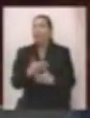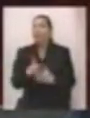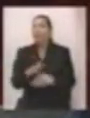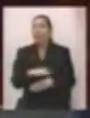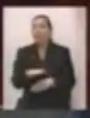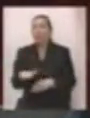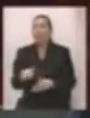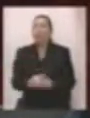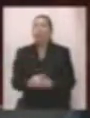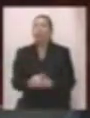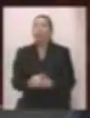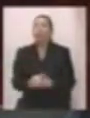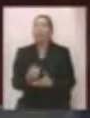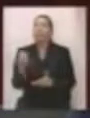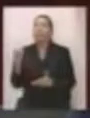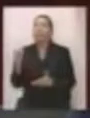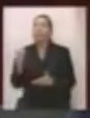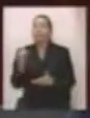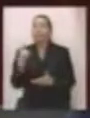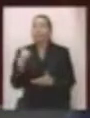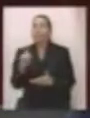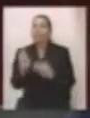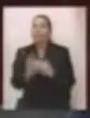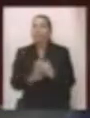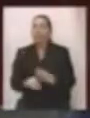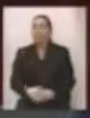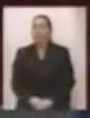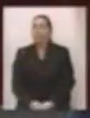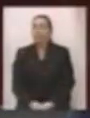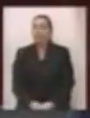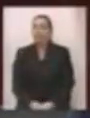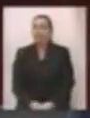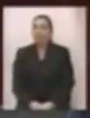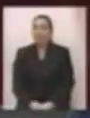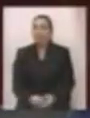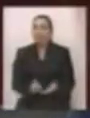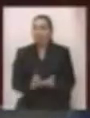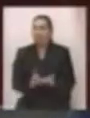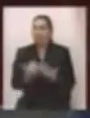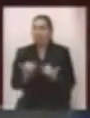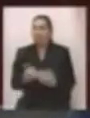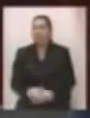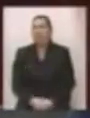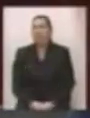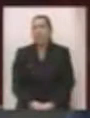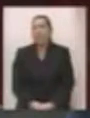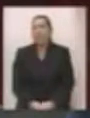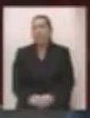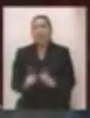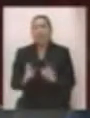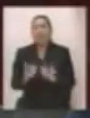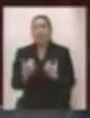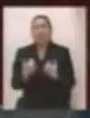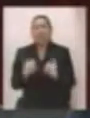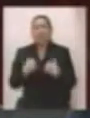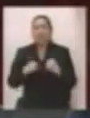de los niños, niñas y adolescentes para protegerlos. En mérito a ello, señora presidenta, el Congreso